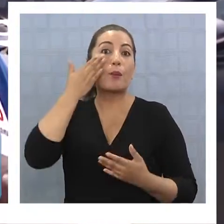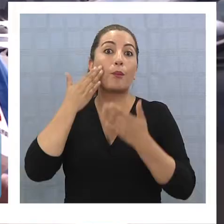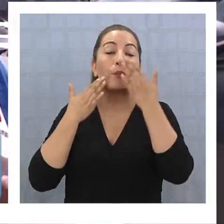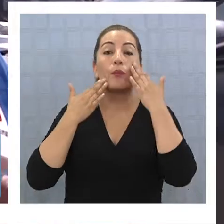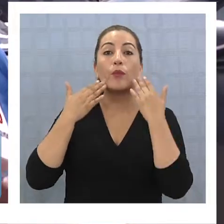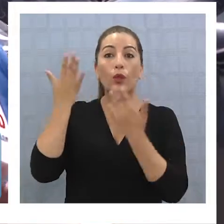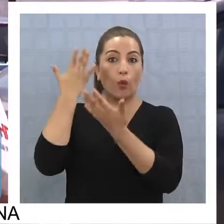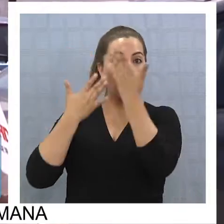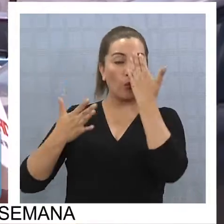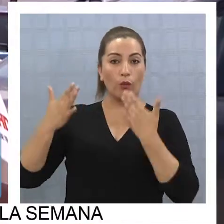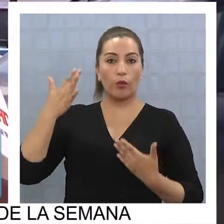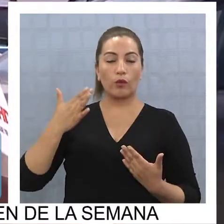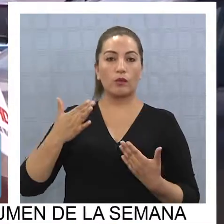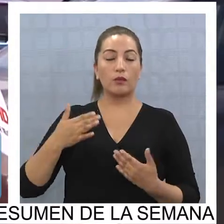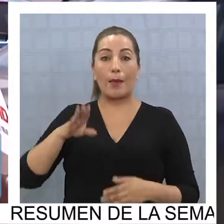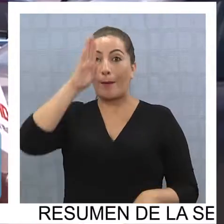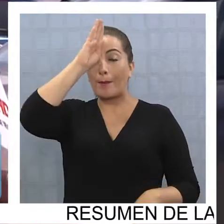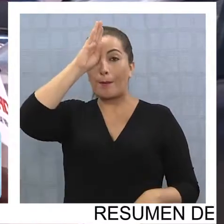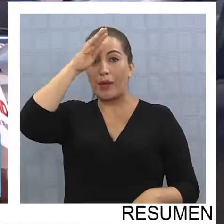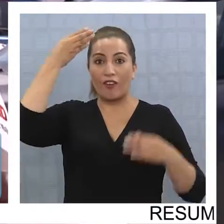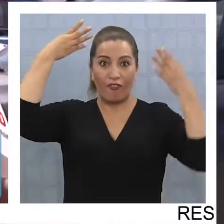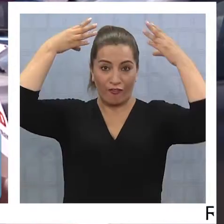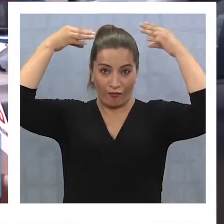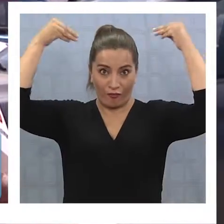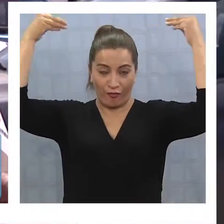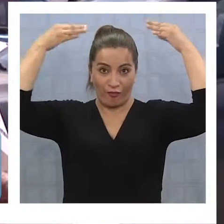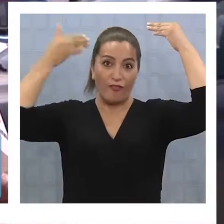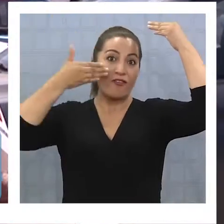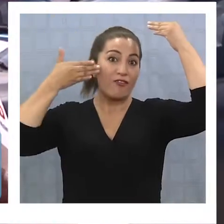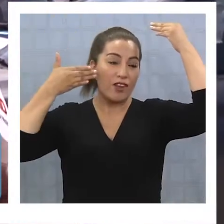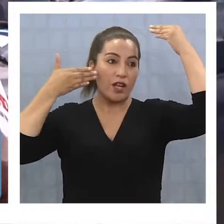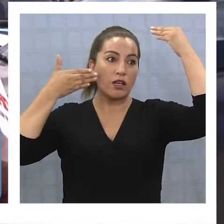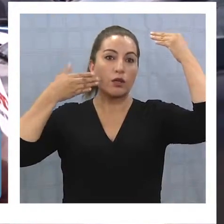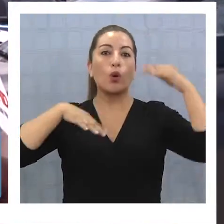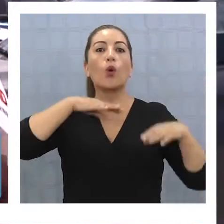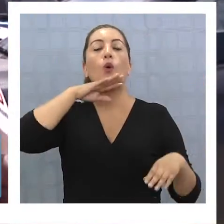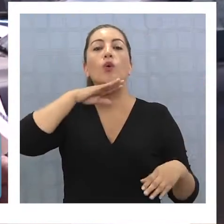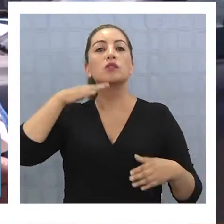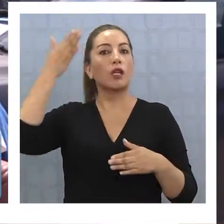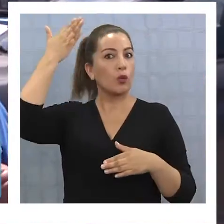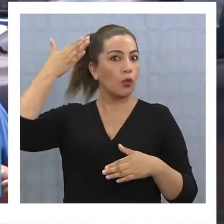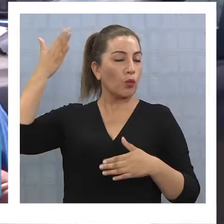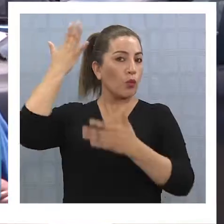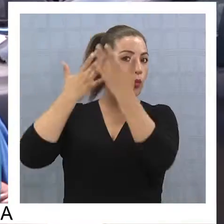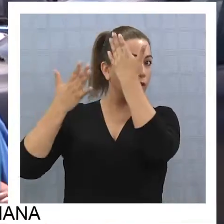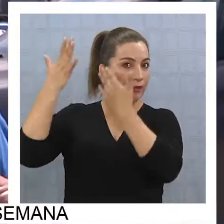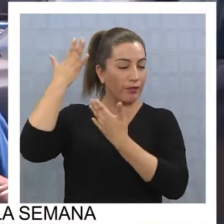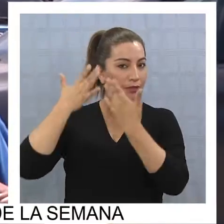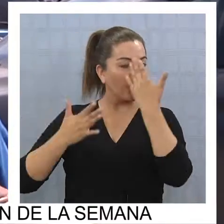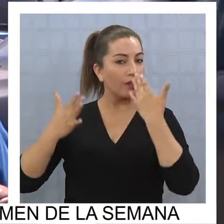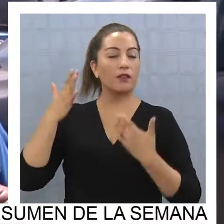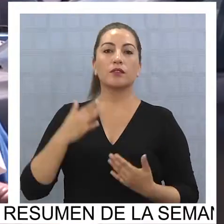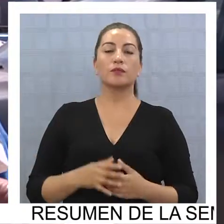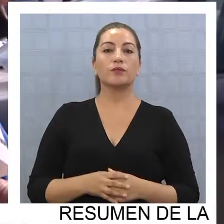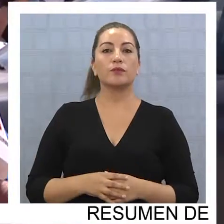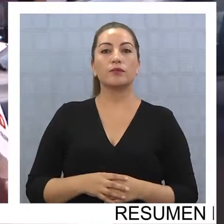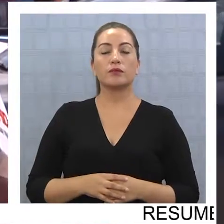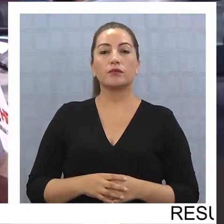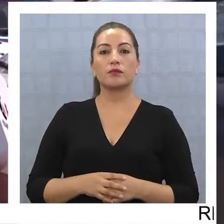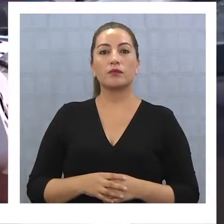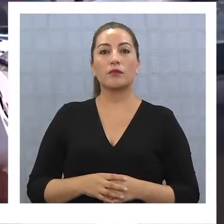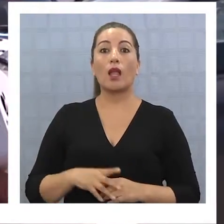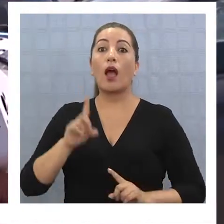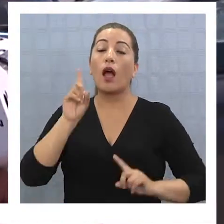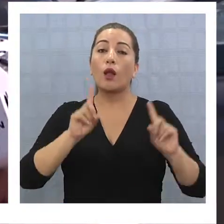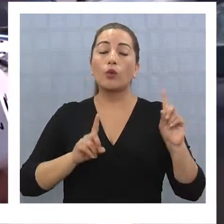perritos de orejitas blancas que necesitan protección, usar unos factor 50, que tengan alguna condición especial